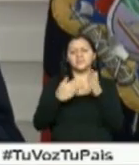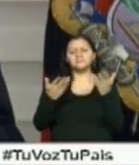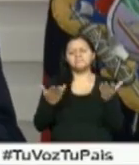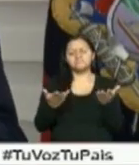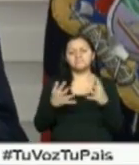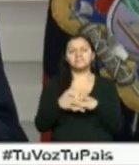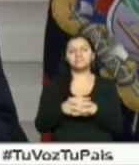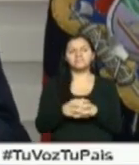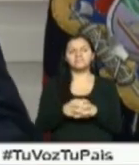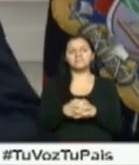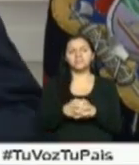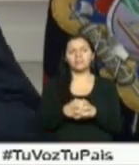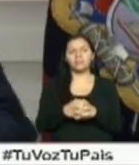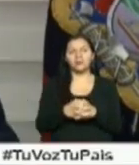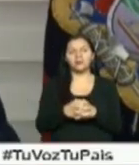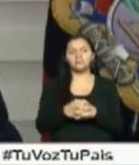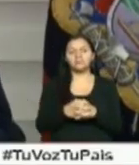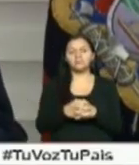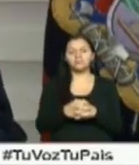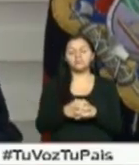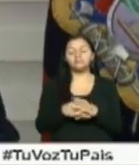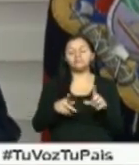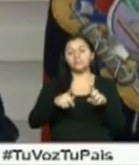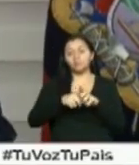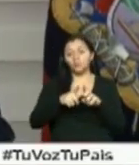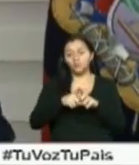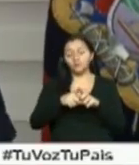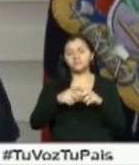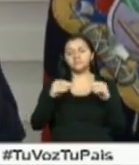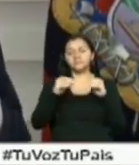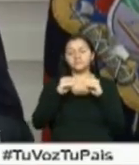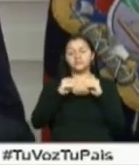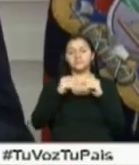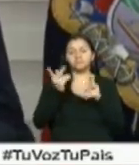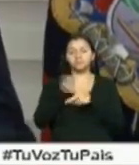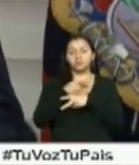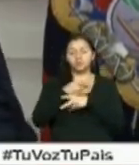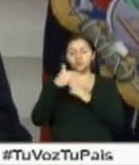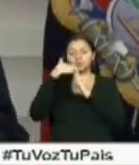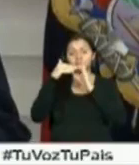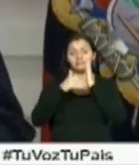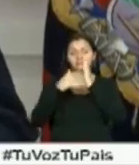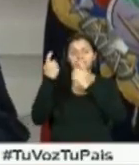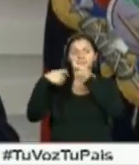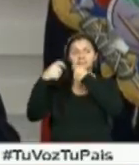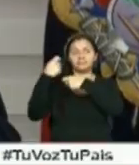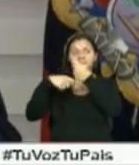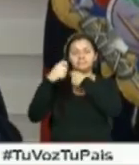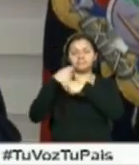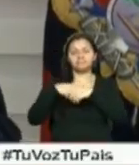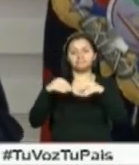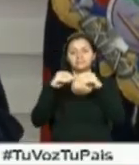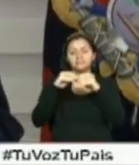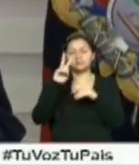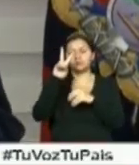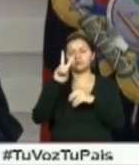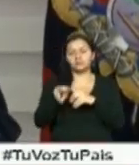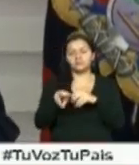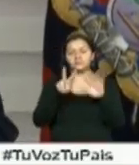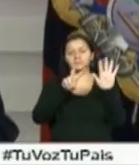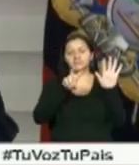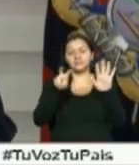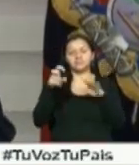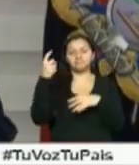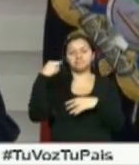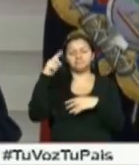solamente conservar o fortalecer las exportaciones ecuatorianas, representan ya ahora 2.700 millones de